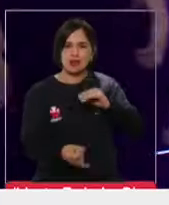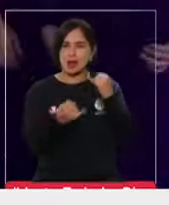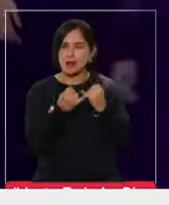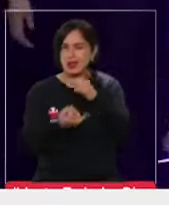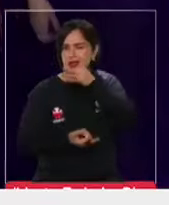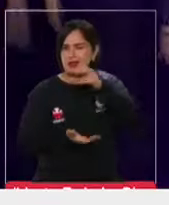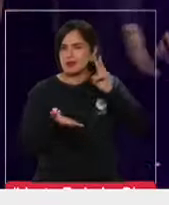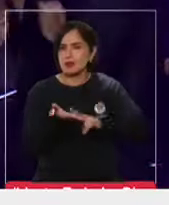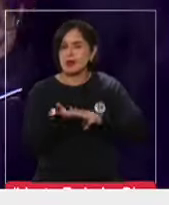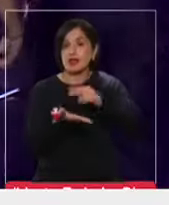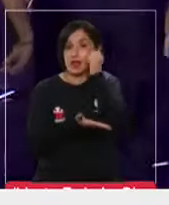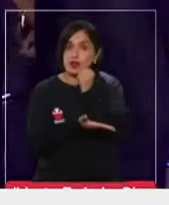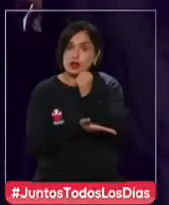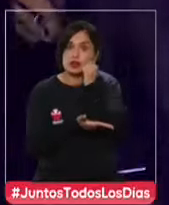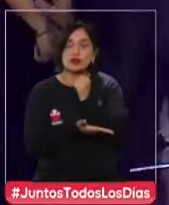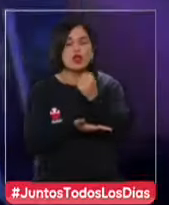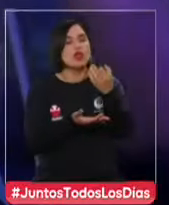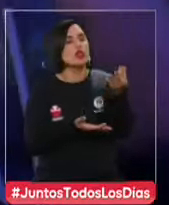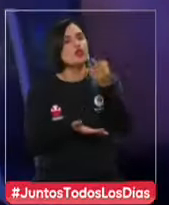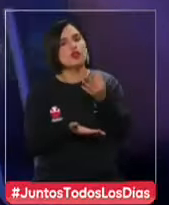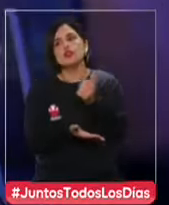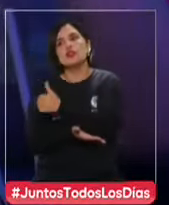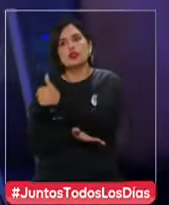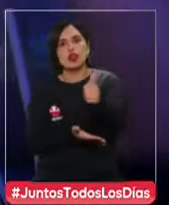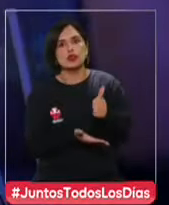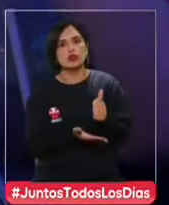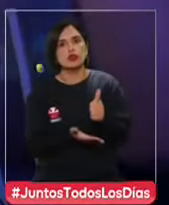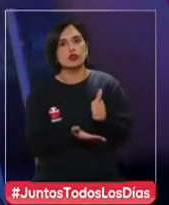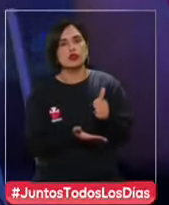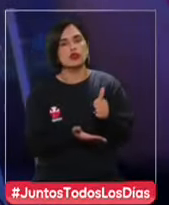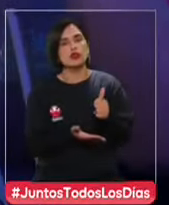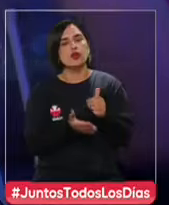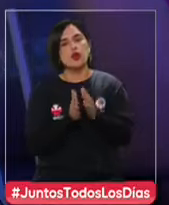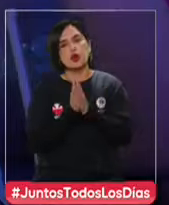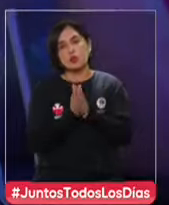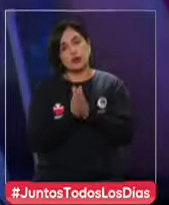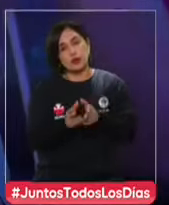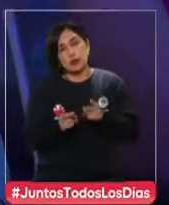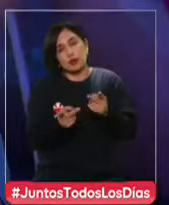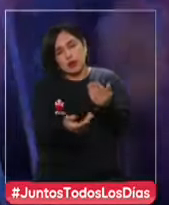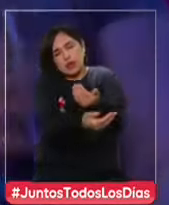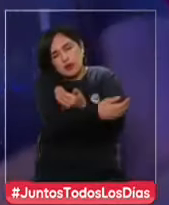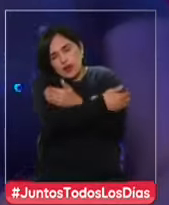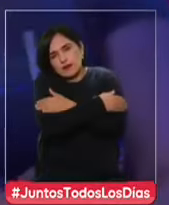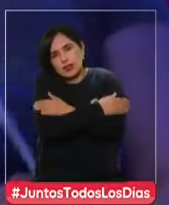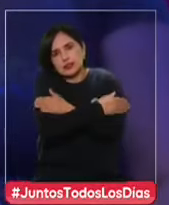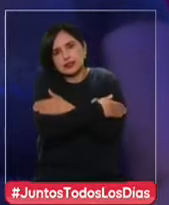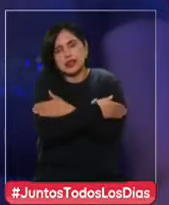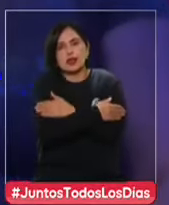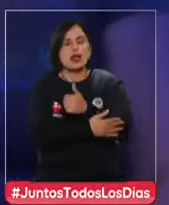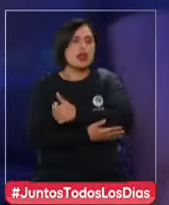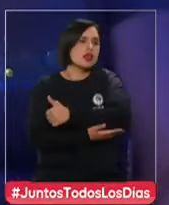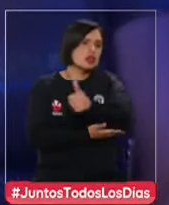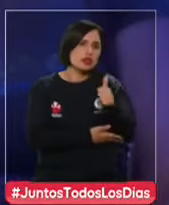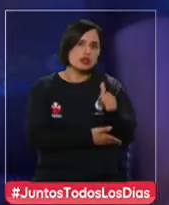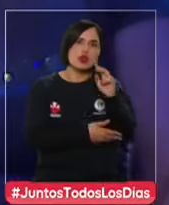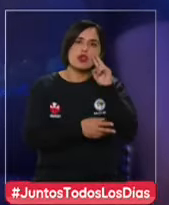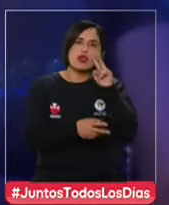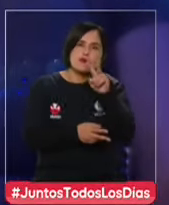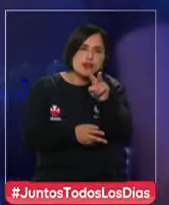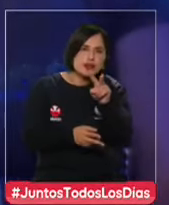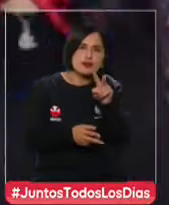honestas, cariñosas y que nos dicen a todos, y aquí quiero estar con ustedes, por favor, permítanme abrazarlas y que todo el público las pueda ver